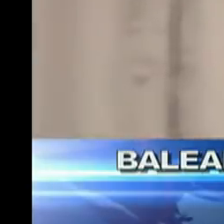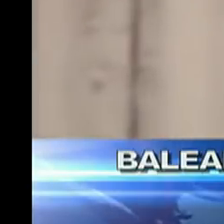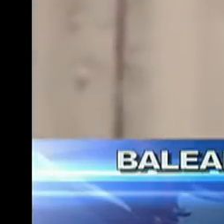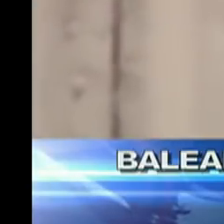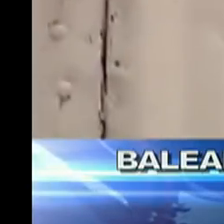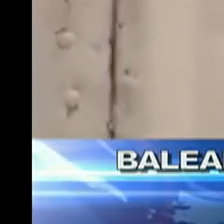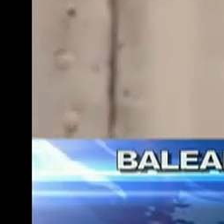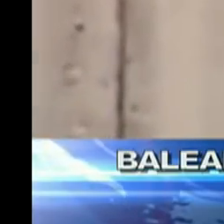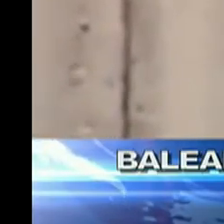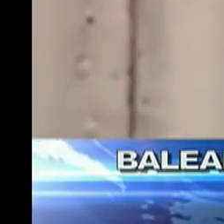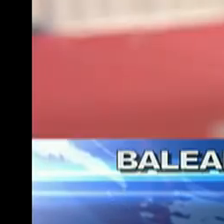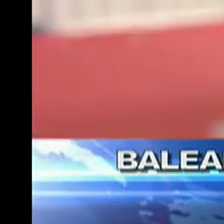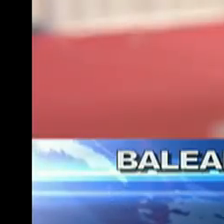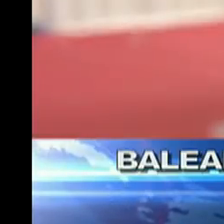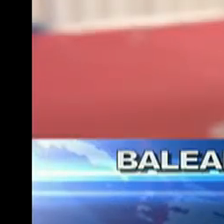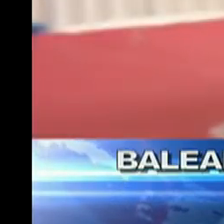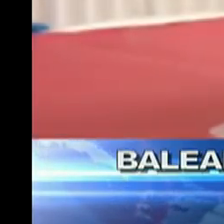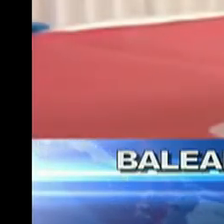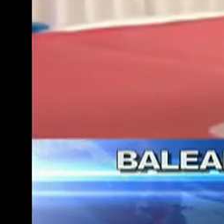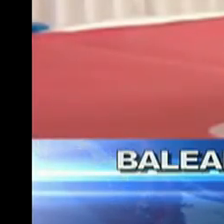Guayaquil.